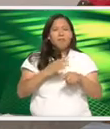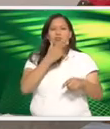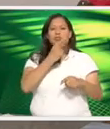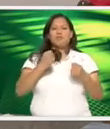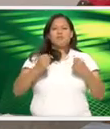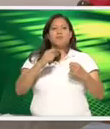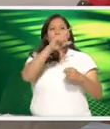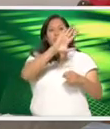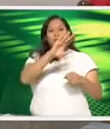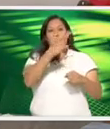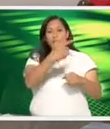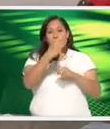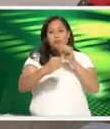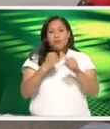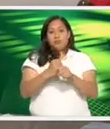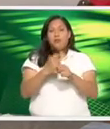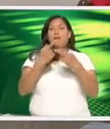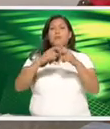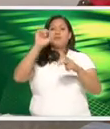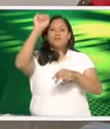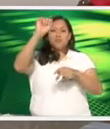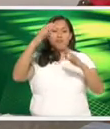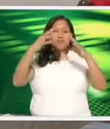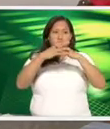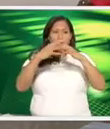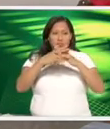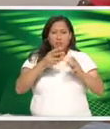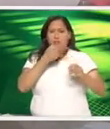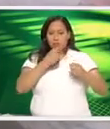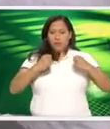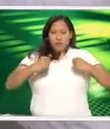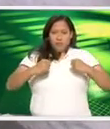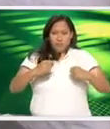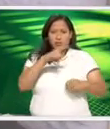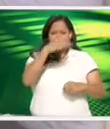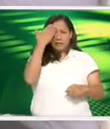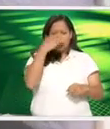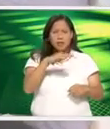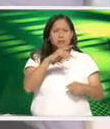tenía 57 años al momento de iniciar la guerra de independencia,